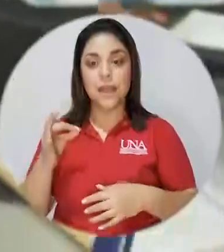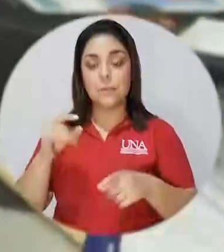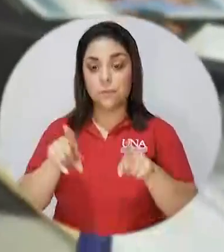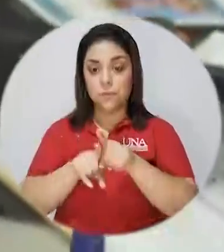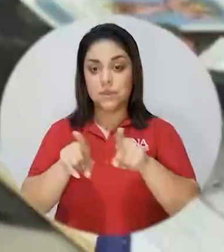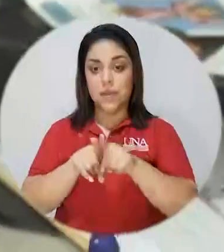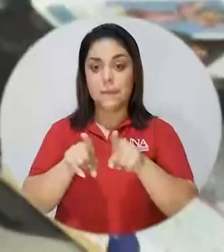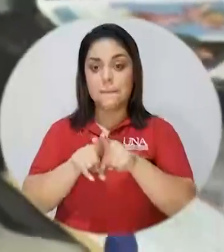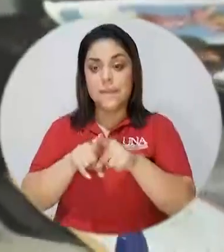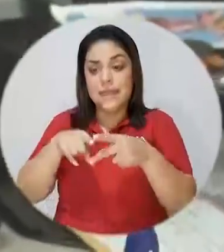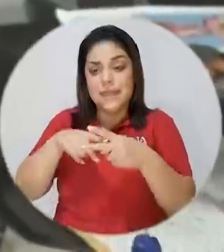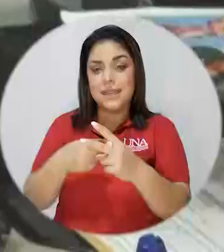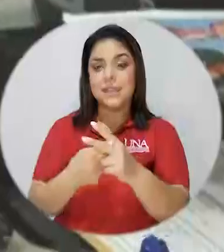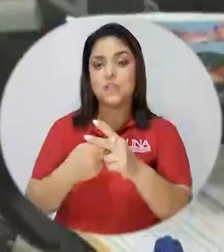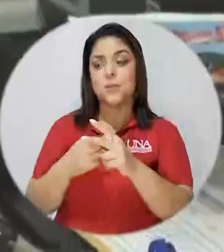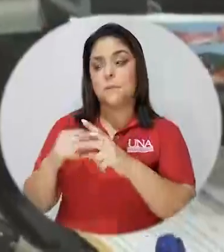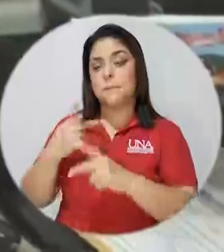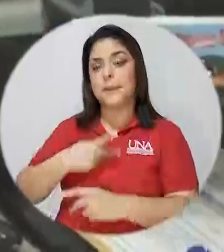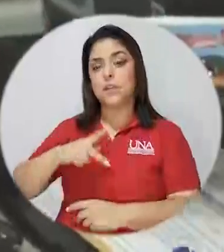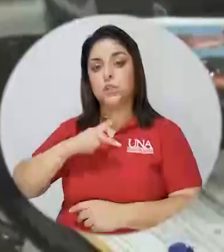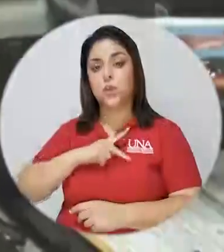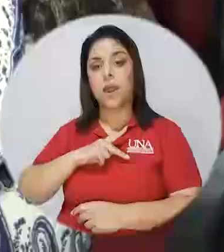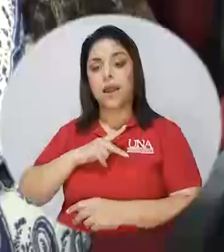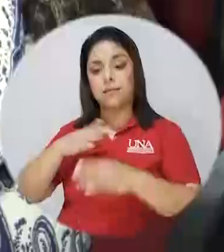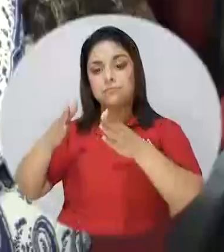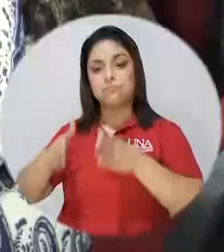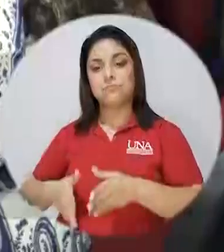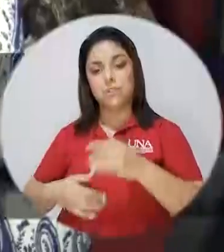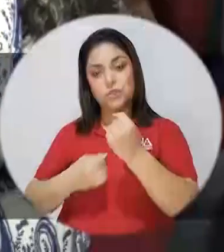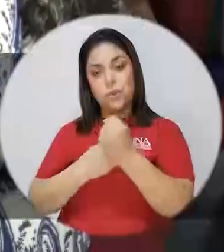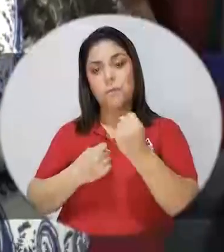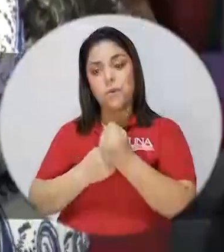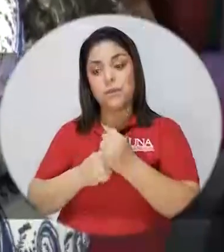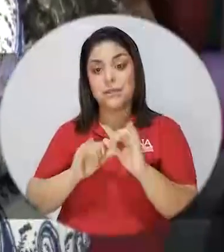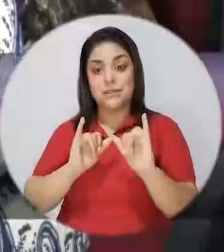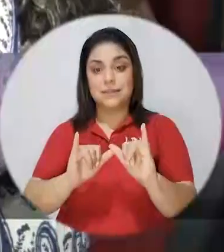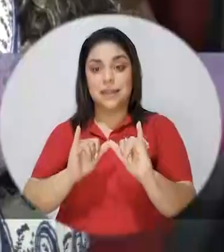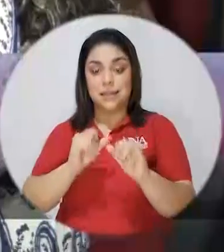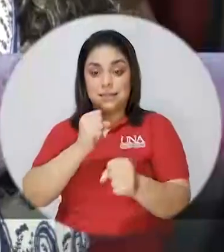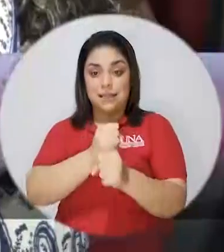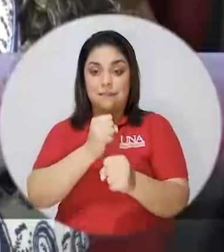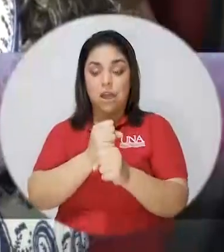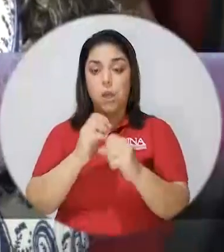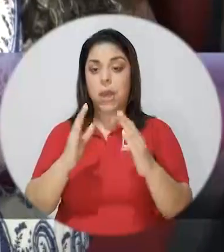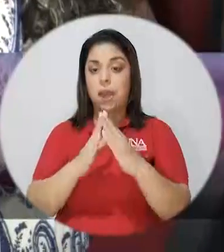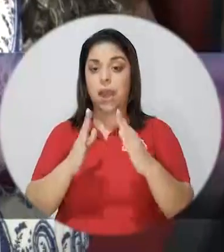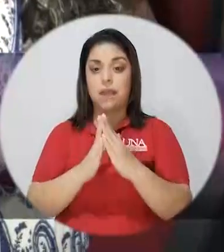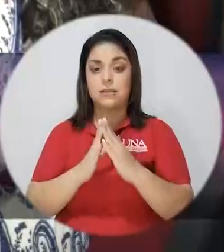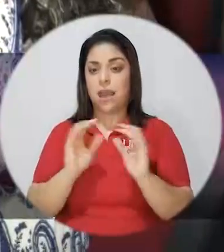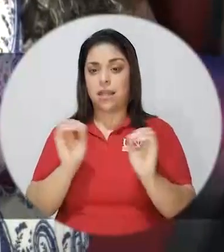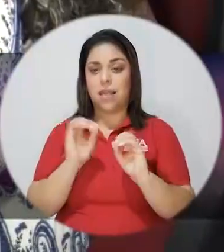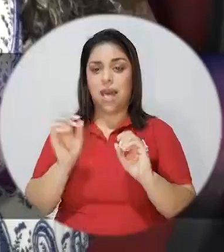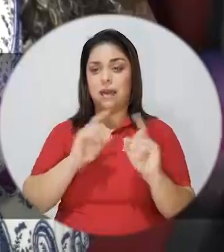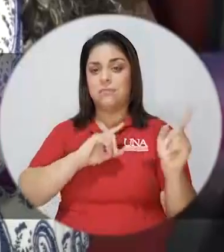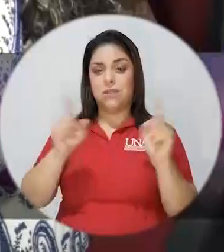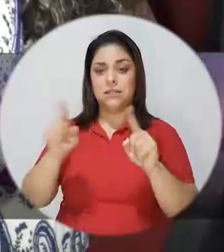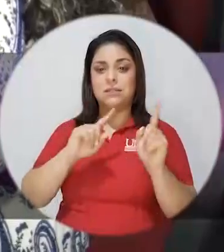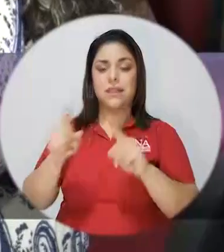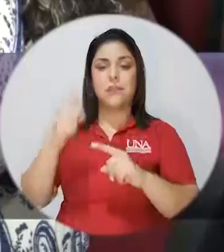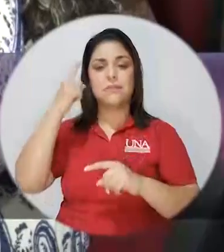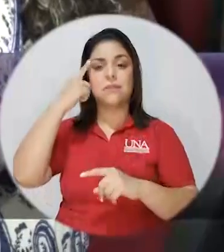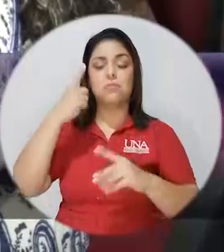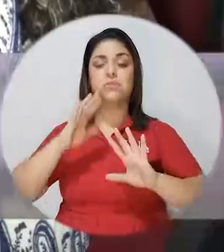al inicio, que el personal de soporte iba a estar, por estar en teletrabajo y ya no en la presencialidad, iba a estar